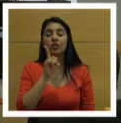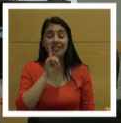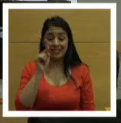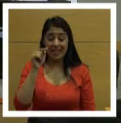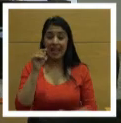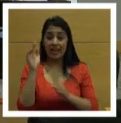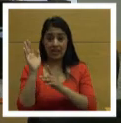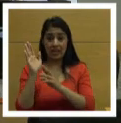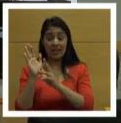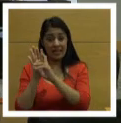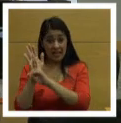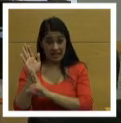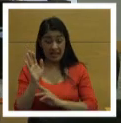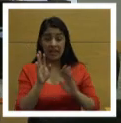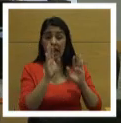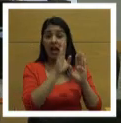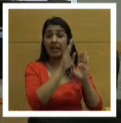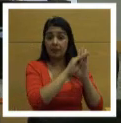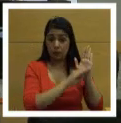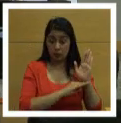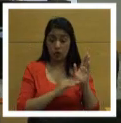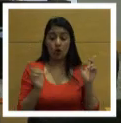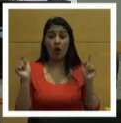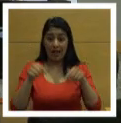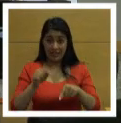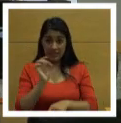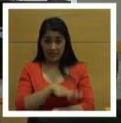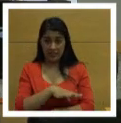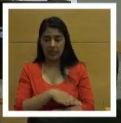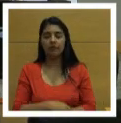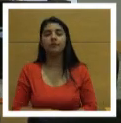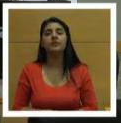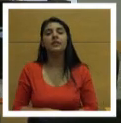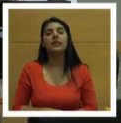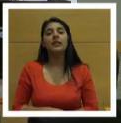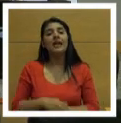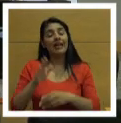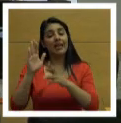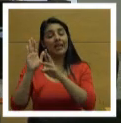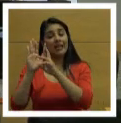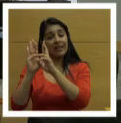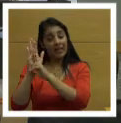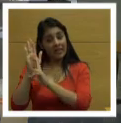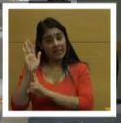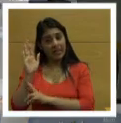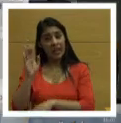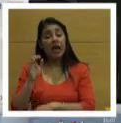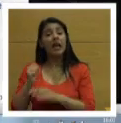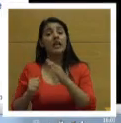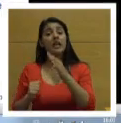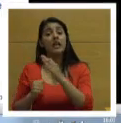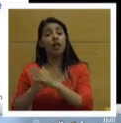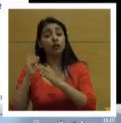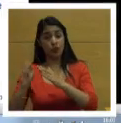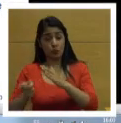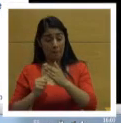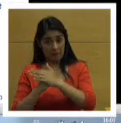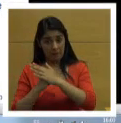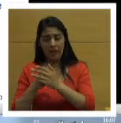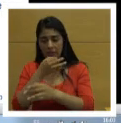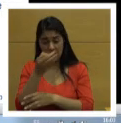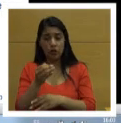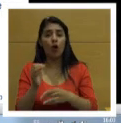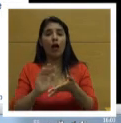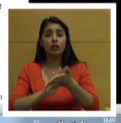país, las reglas de Brasilia por resolución de la Corte Suprema de diciembre de 2013, se acordó instruir a los